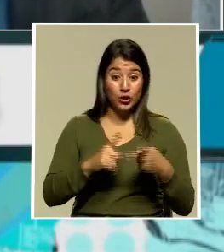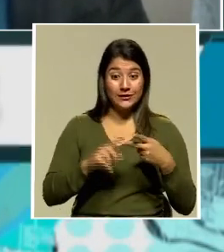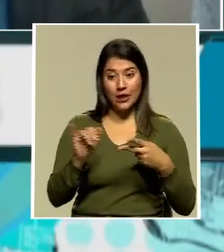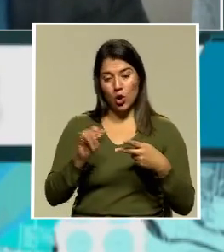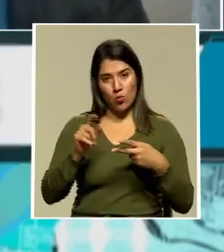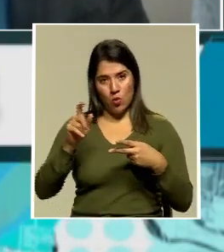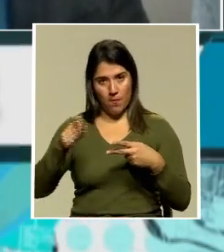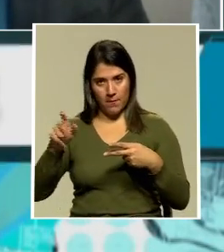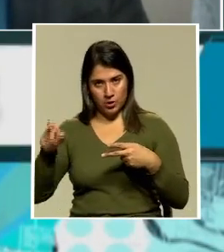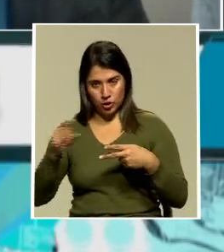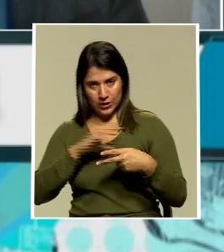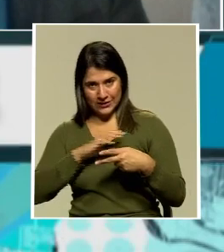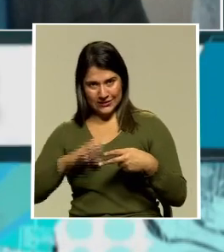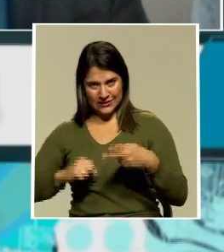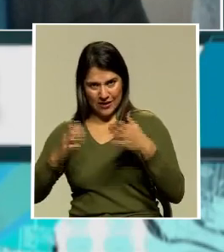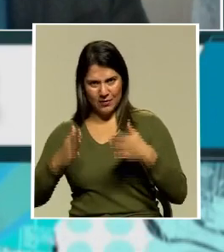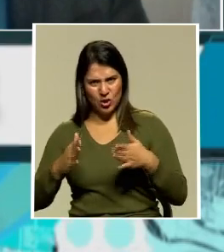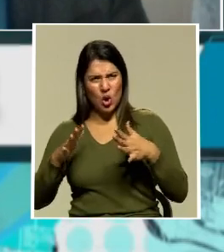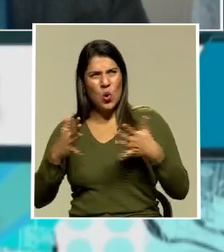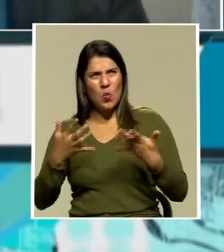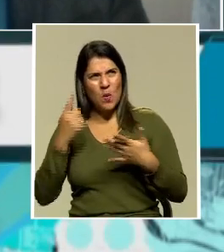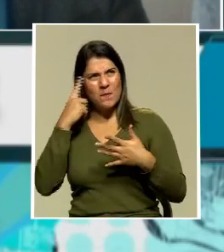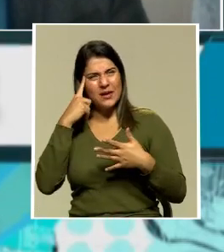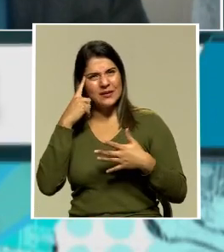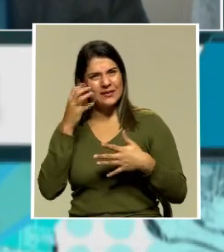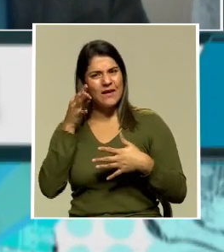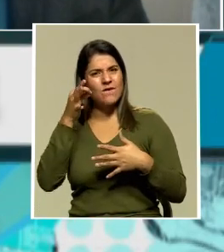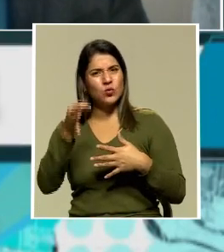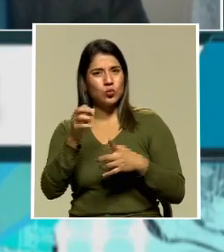ciudadanos salvadoreños, la situación dentro de algunos meses?